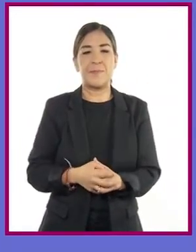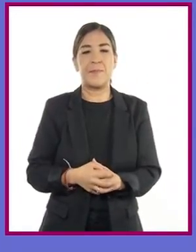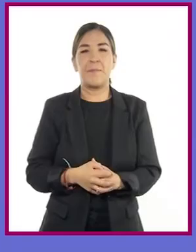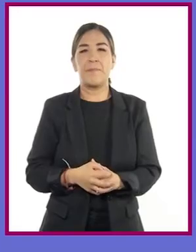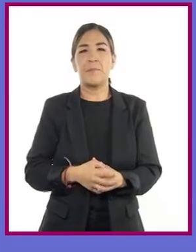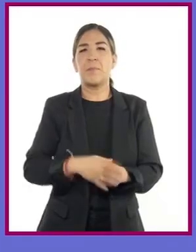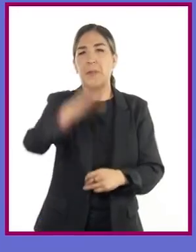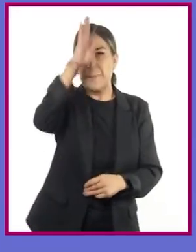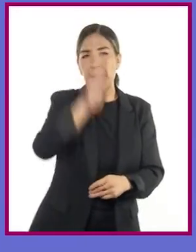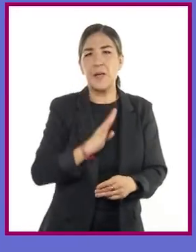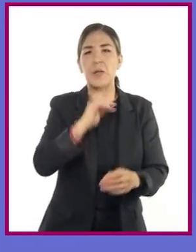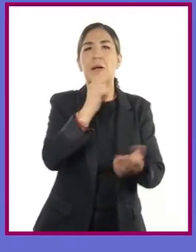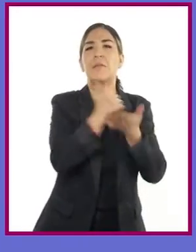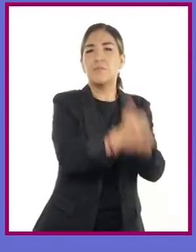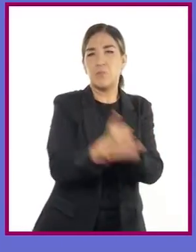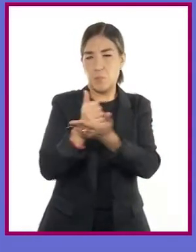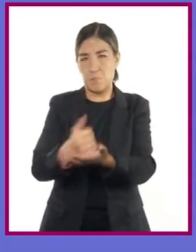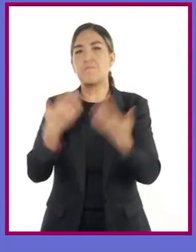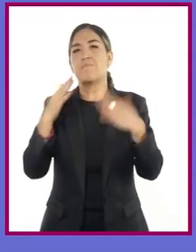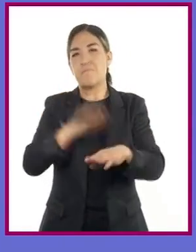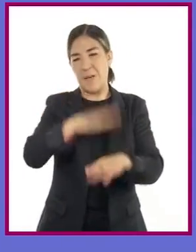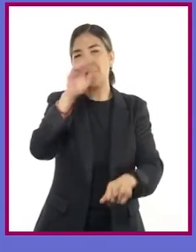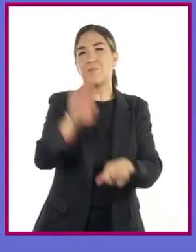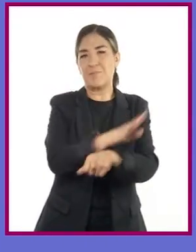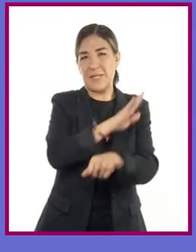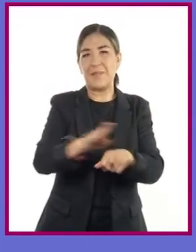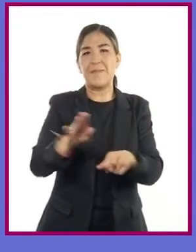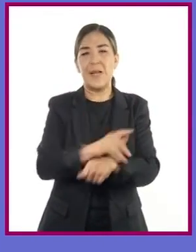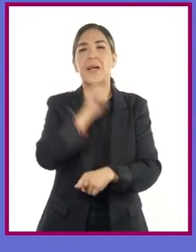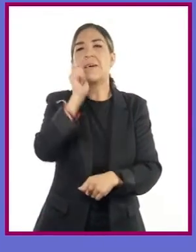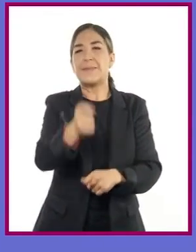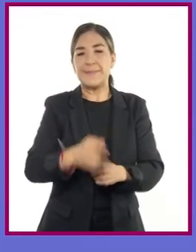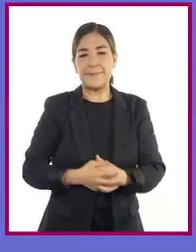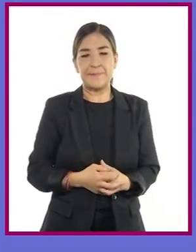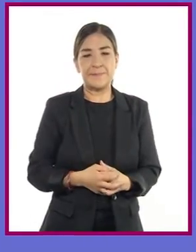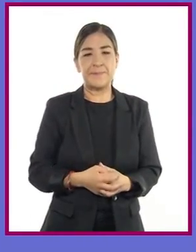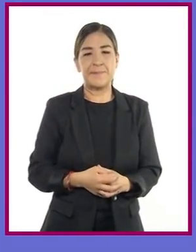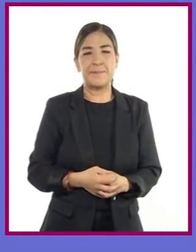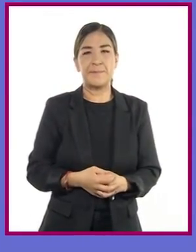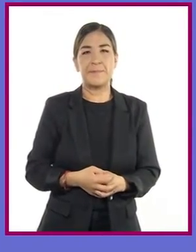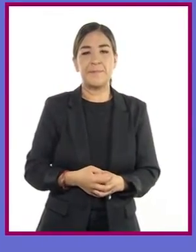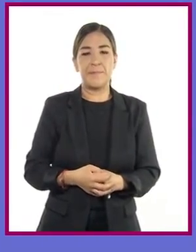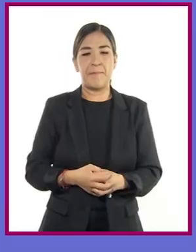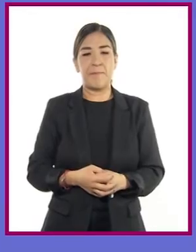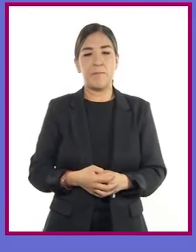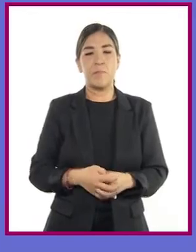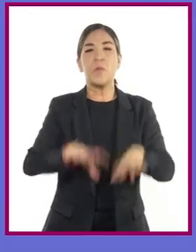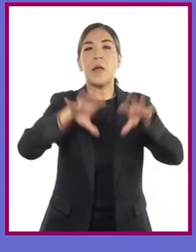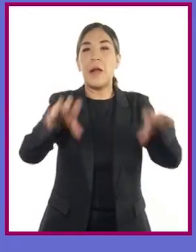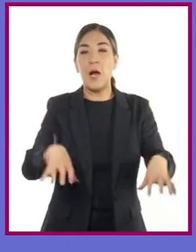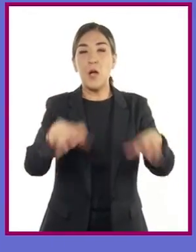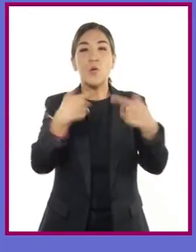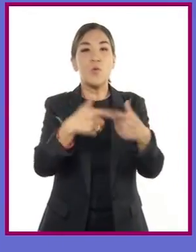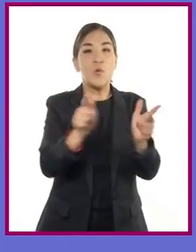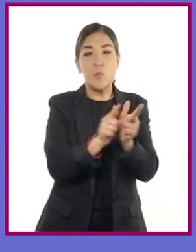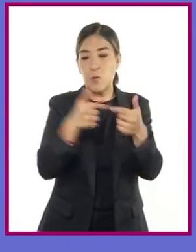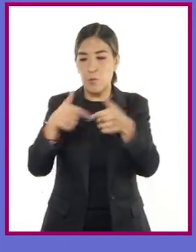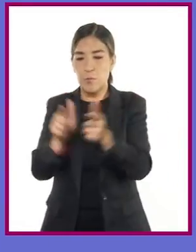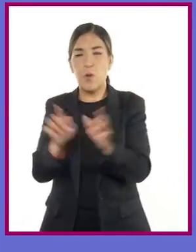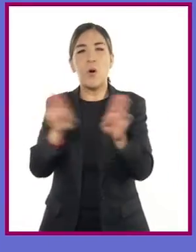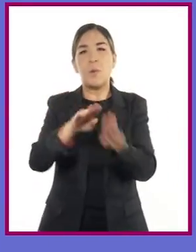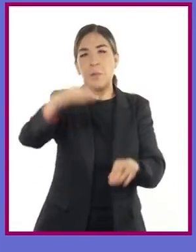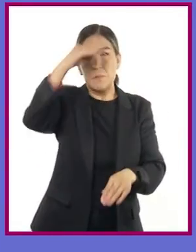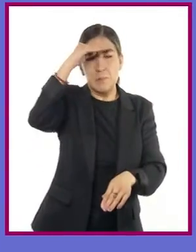La mediación tiene múltiples beneficios. Algunos de ellos son: ambas partes en conflicto desarrollan actitudes